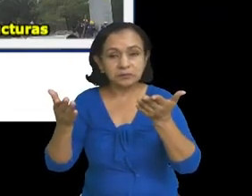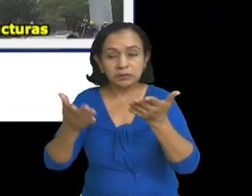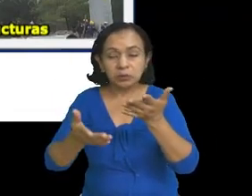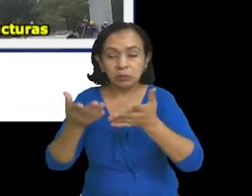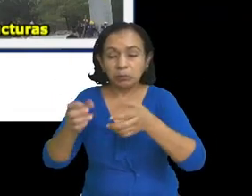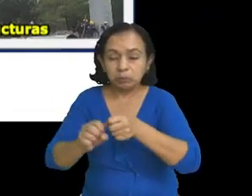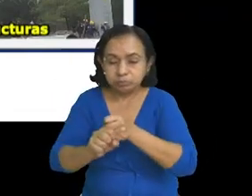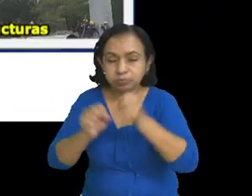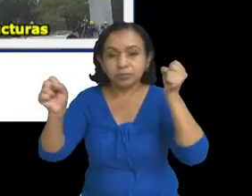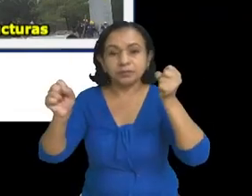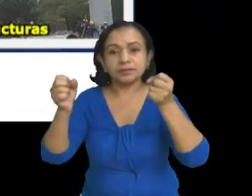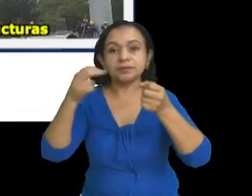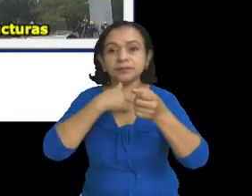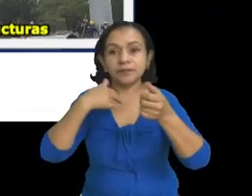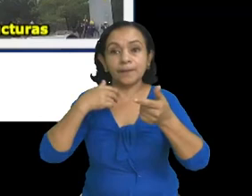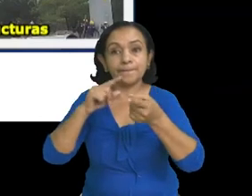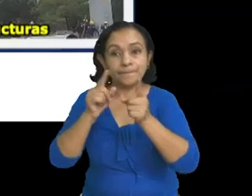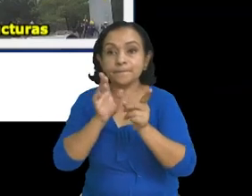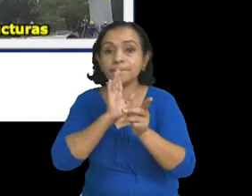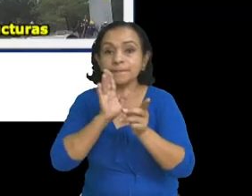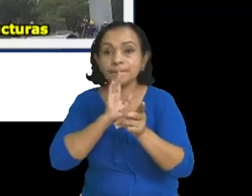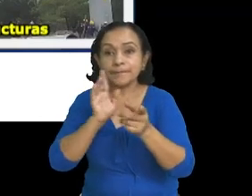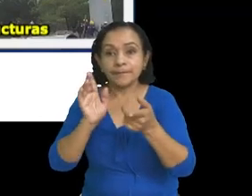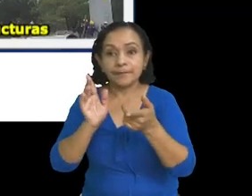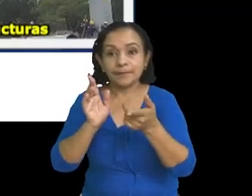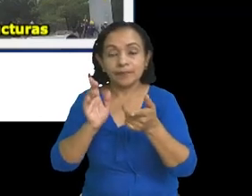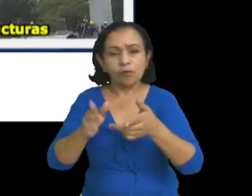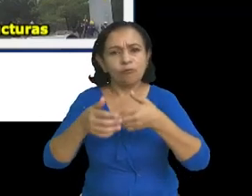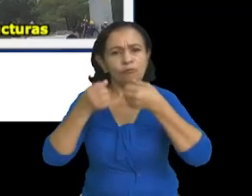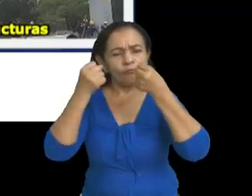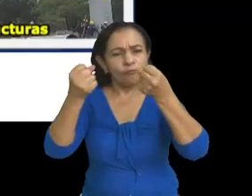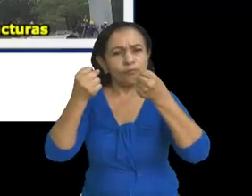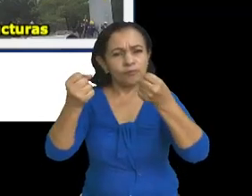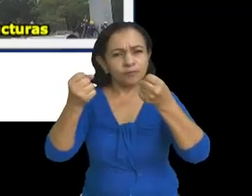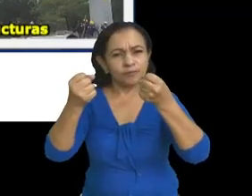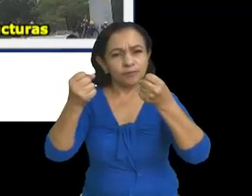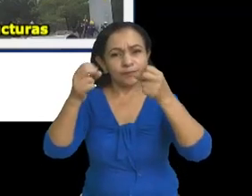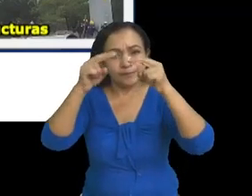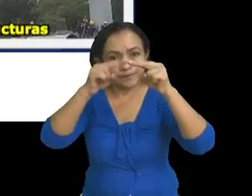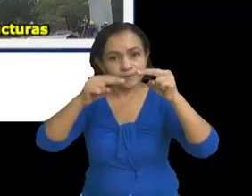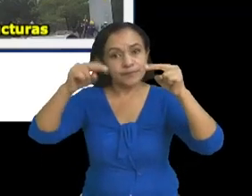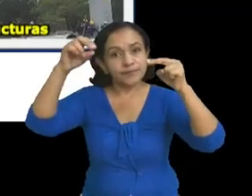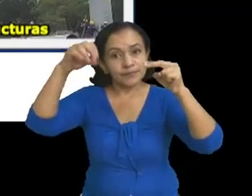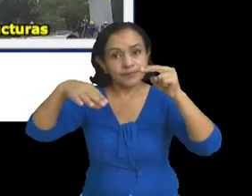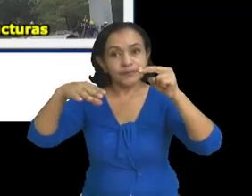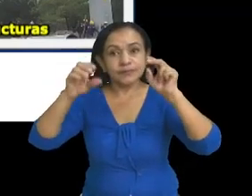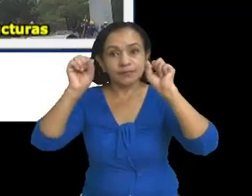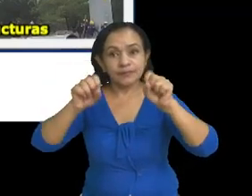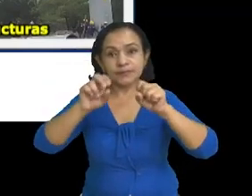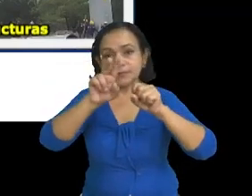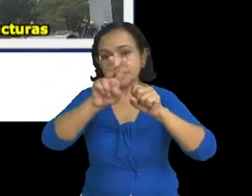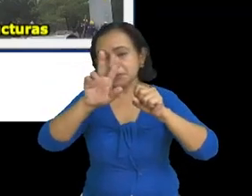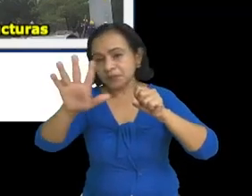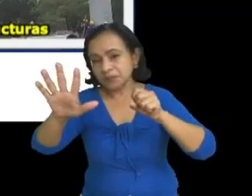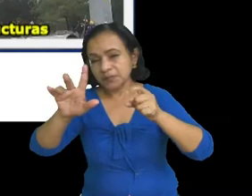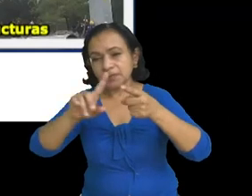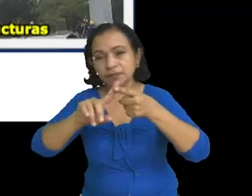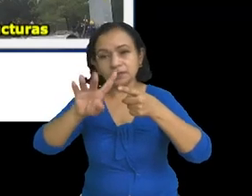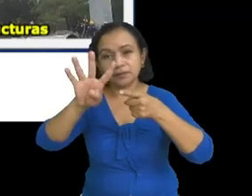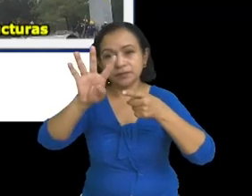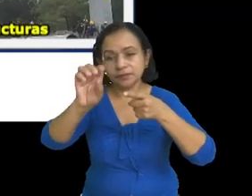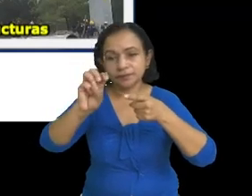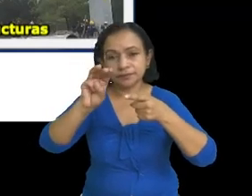por ejemplo, y cuando se falla un transformador, estamos hablando de transformadores de potencia, de capacidades de 25 a